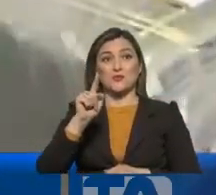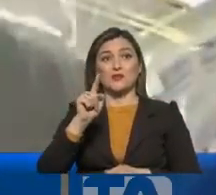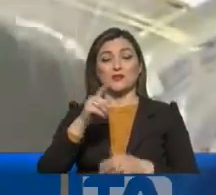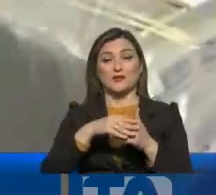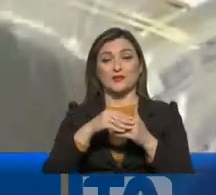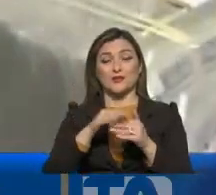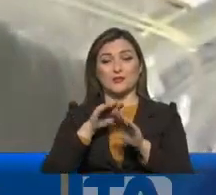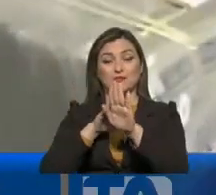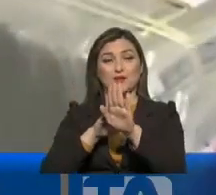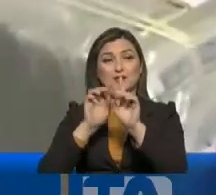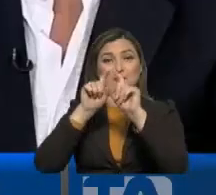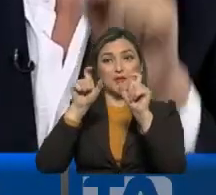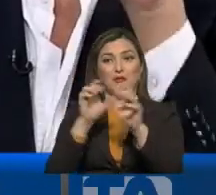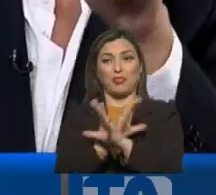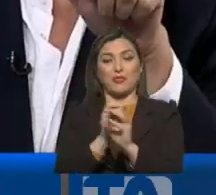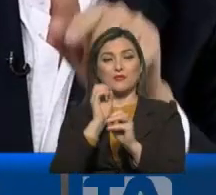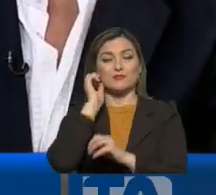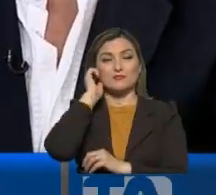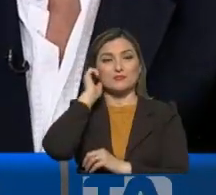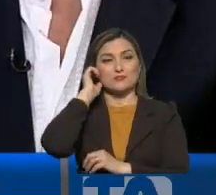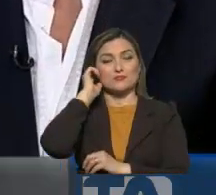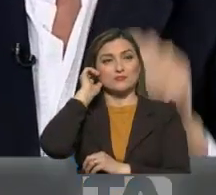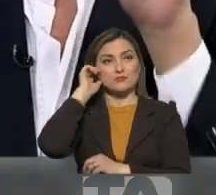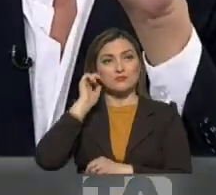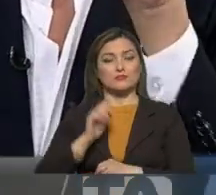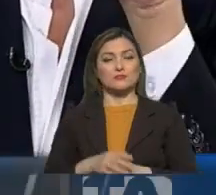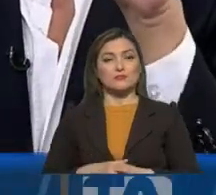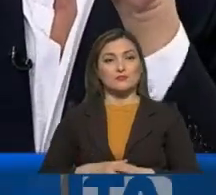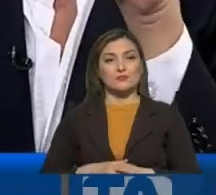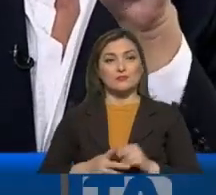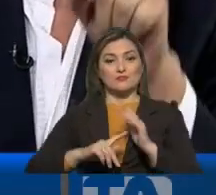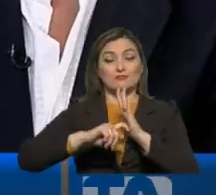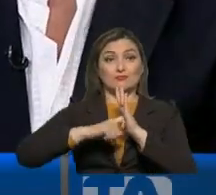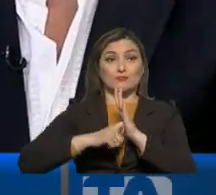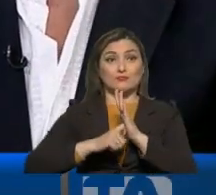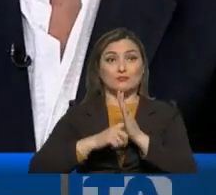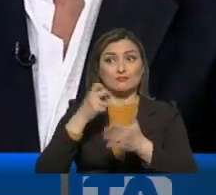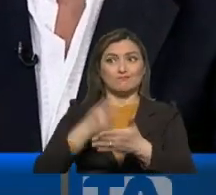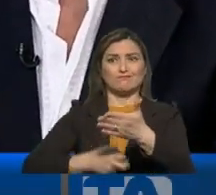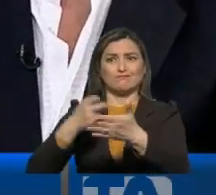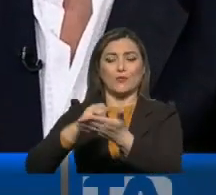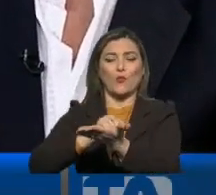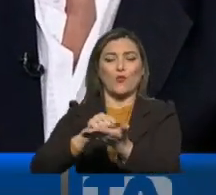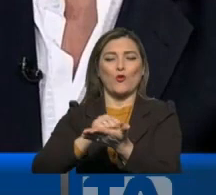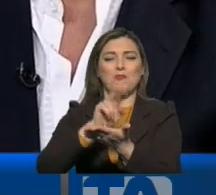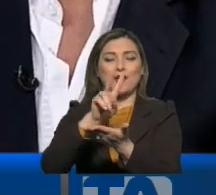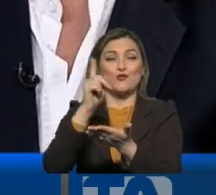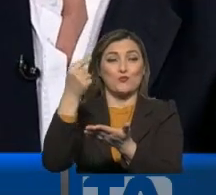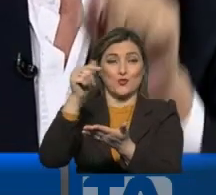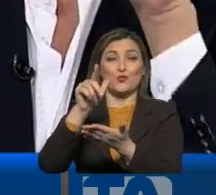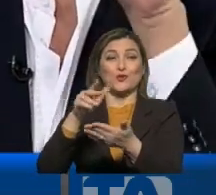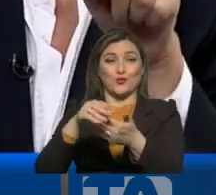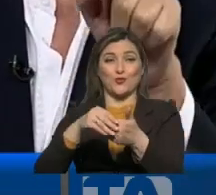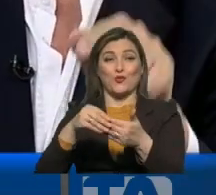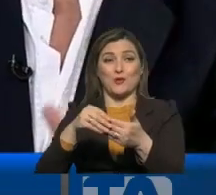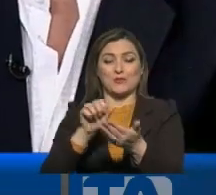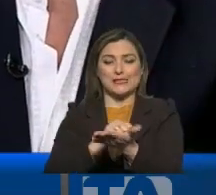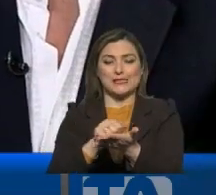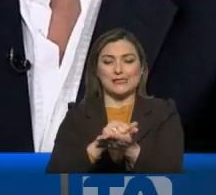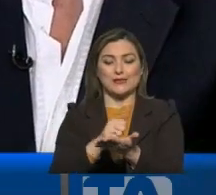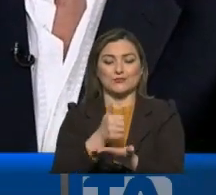a favor de la empresa que la contraloría desvaneció grosas por 21 millones de dólares para